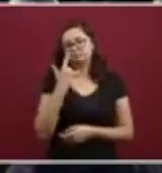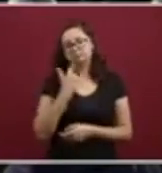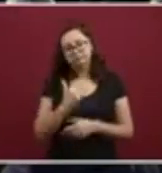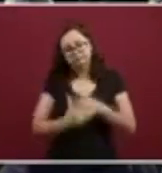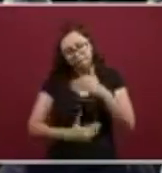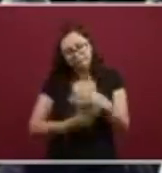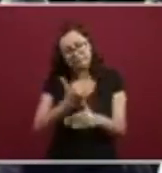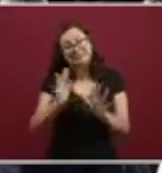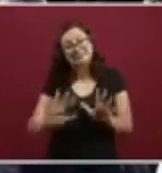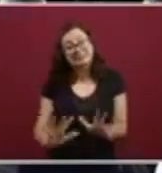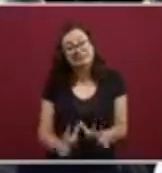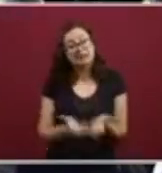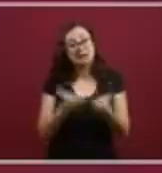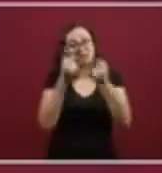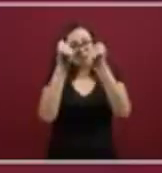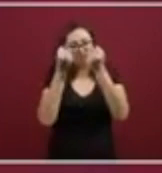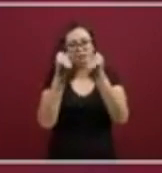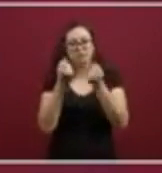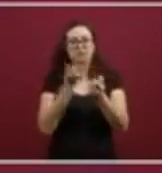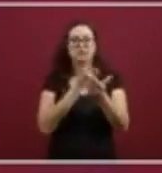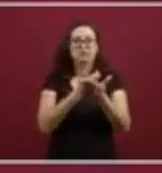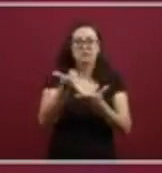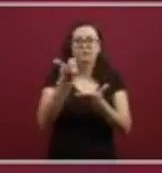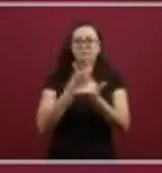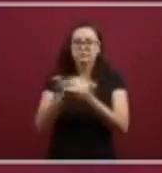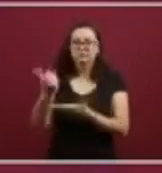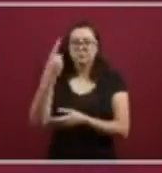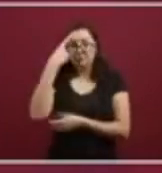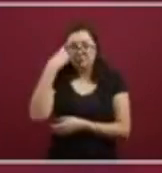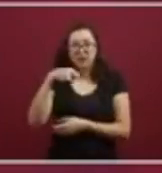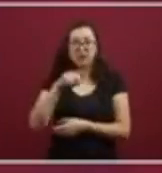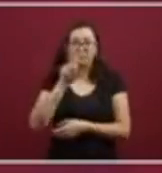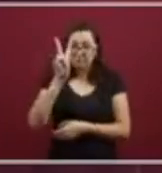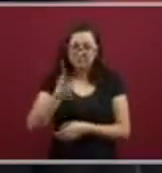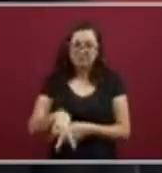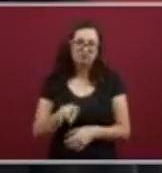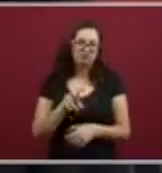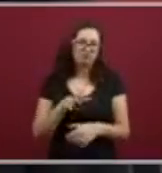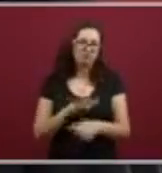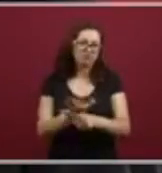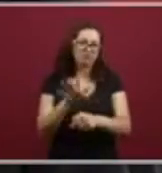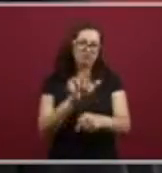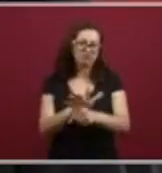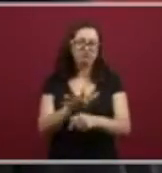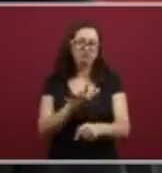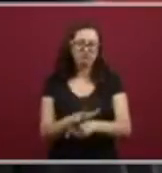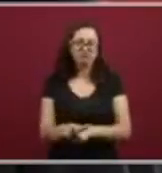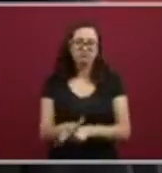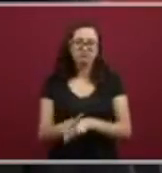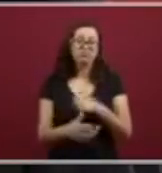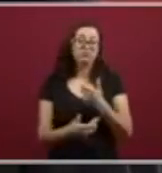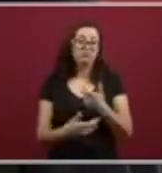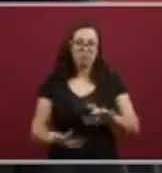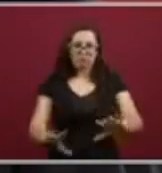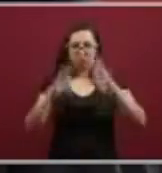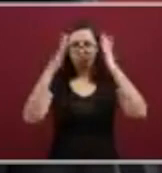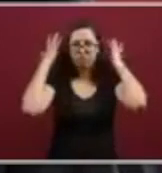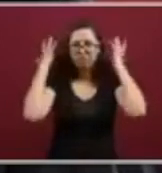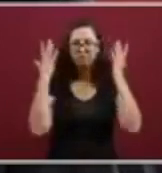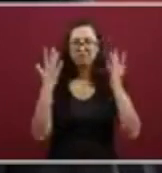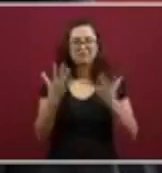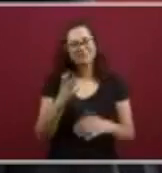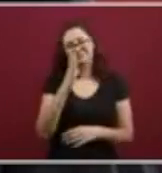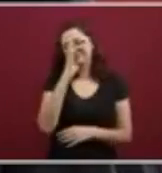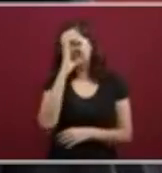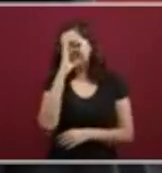recuperación del poder de compra del salario, pero tiene que ser gradual, no lo podemos lograr